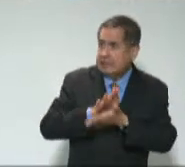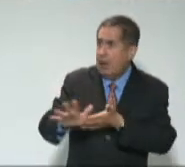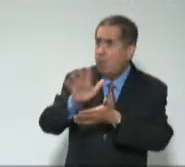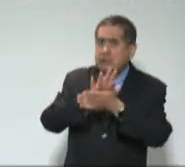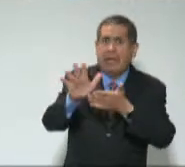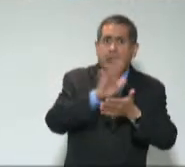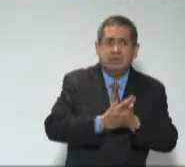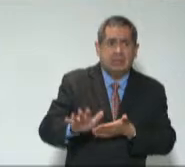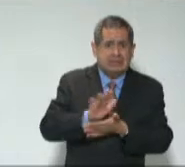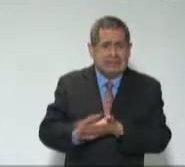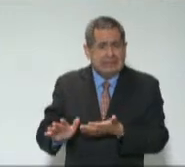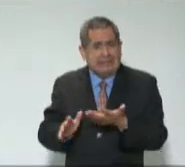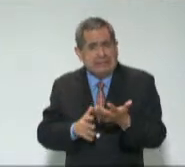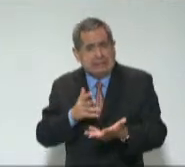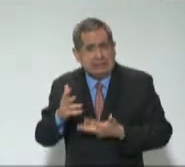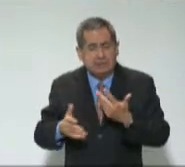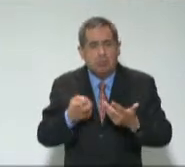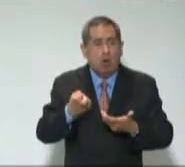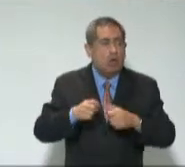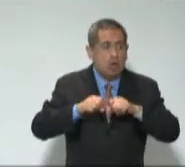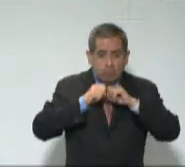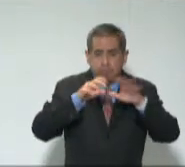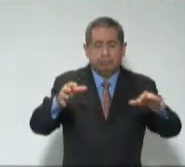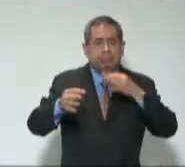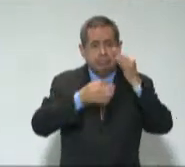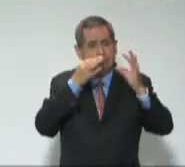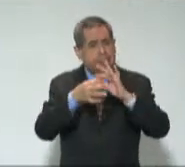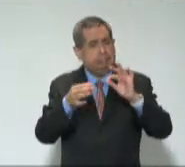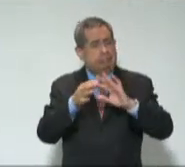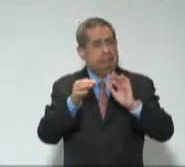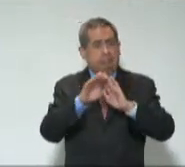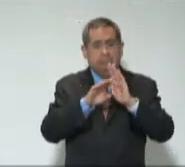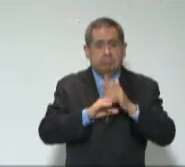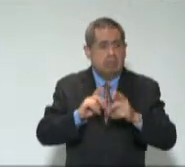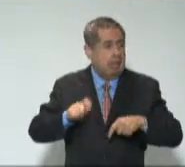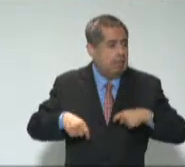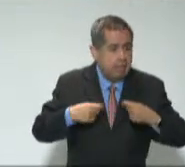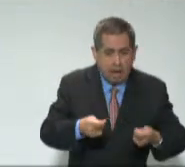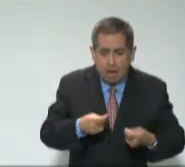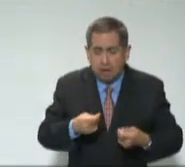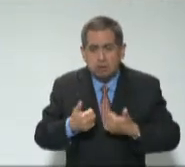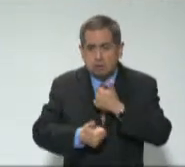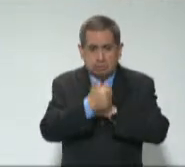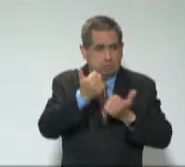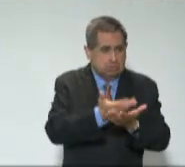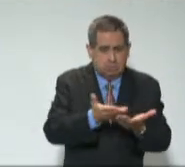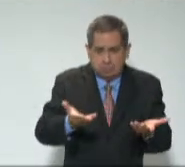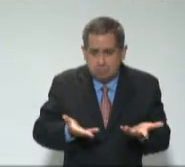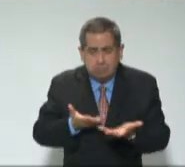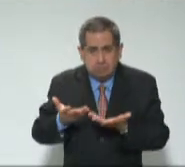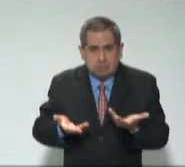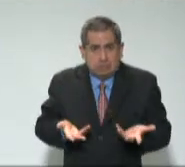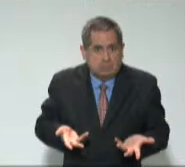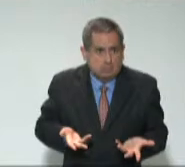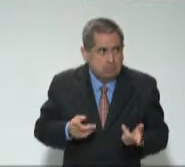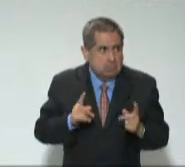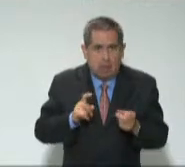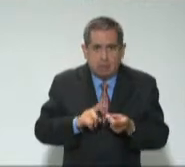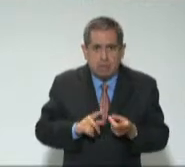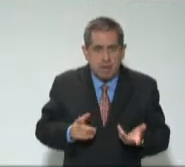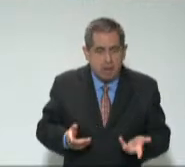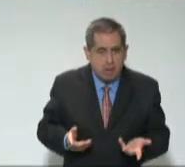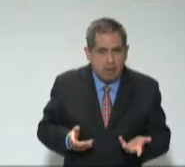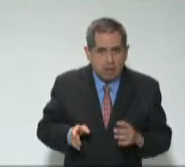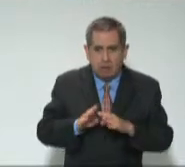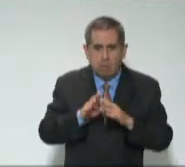la cuando se public una licitación o un acto de asignación se se hace un escándalo pero lo que hicimos después que fue F